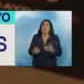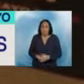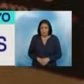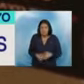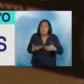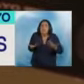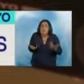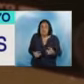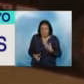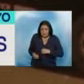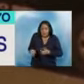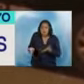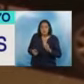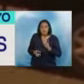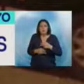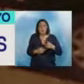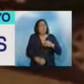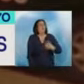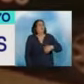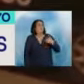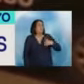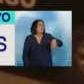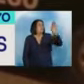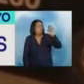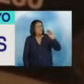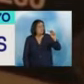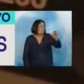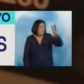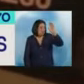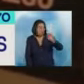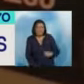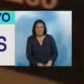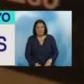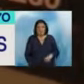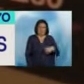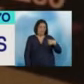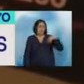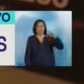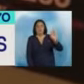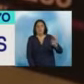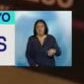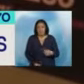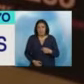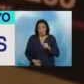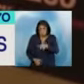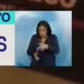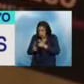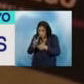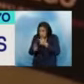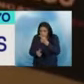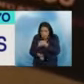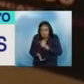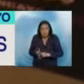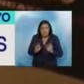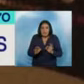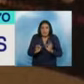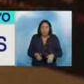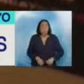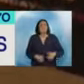¿Para qué tienes hijos si no los puedes cuidar? Vete a la mierda. Si me ves diario, ¿qué Estás borracha, los arriesgas. ¿Pero